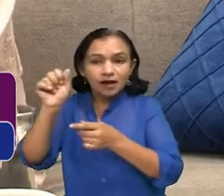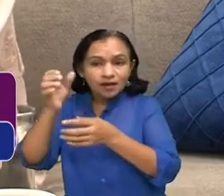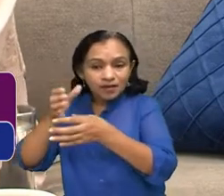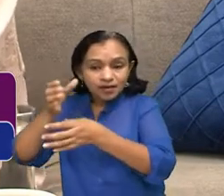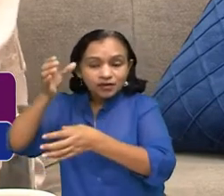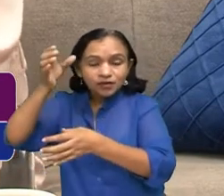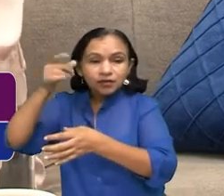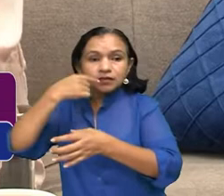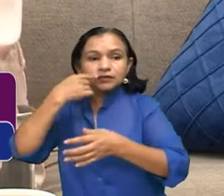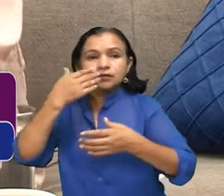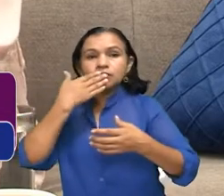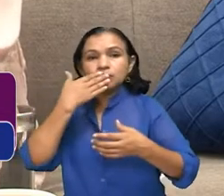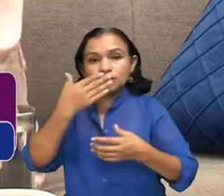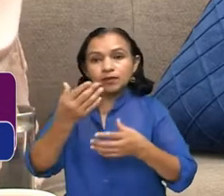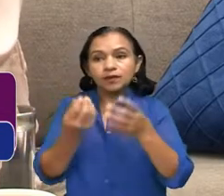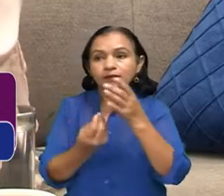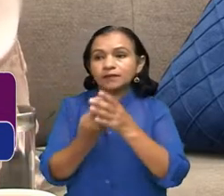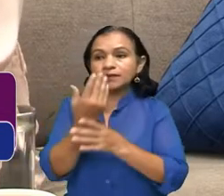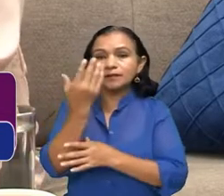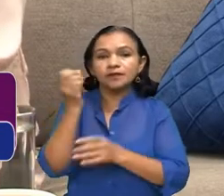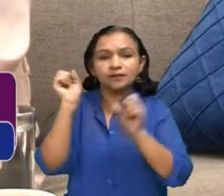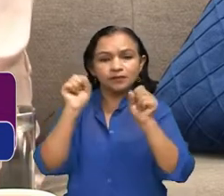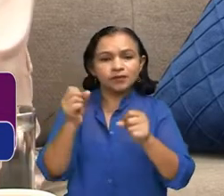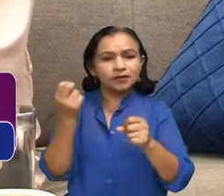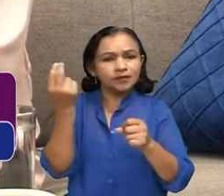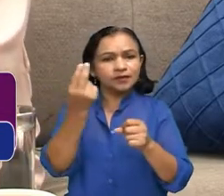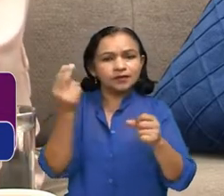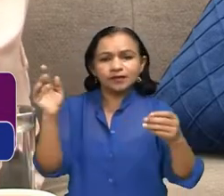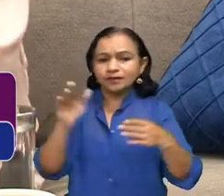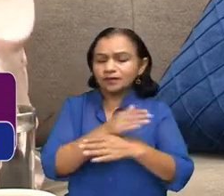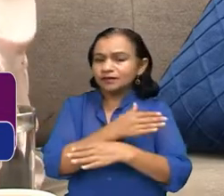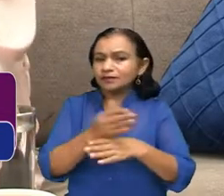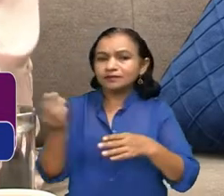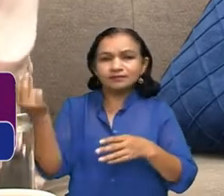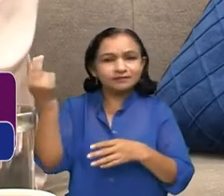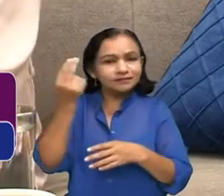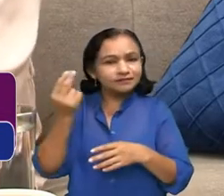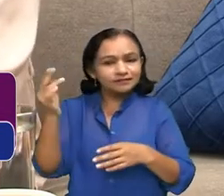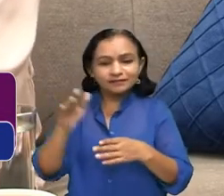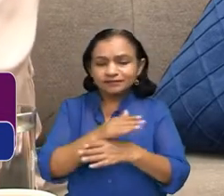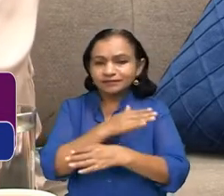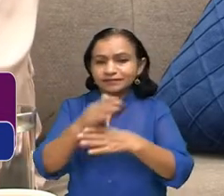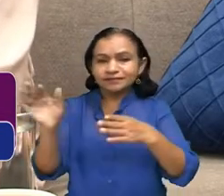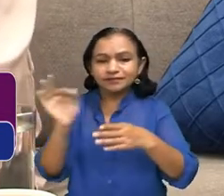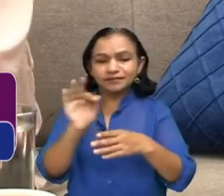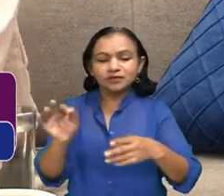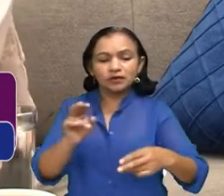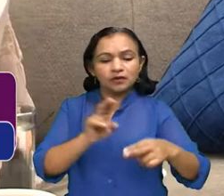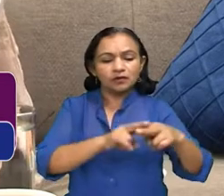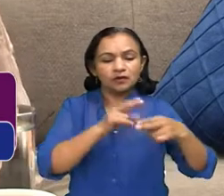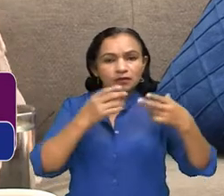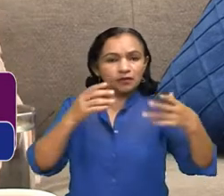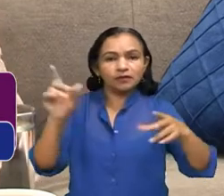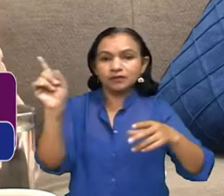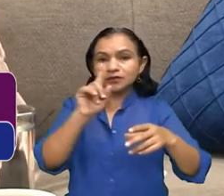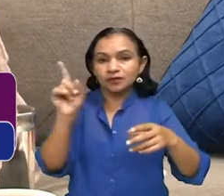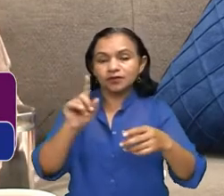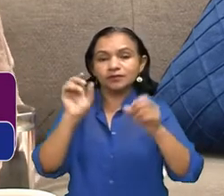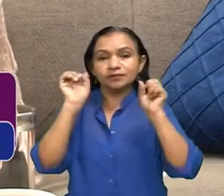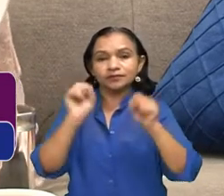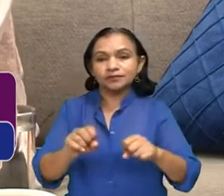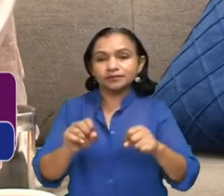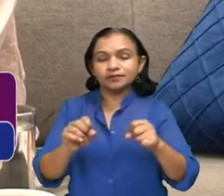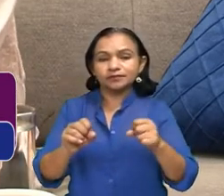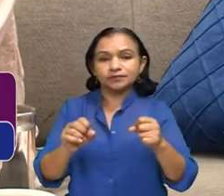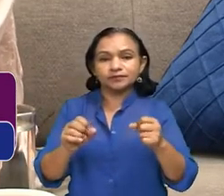que vos la podés utilizar de diferentes formas. No solamente haciendo una artesanía, sino como mirábamos en el video,